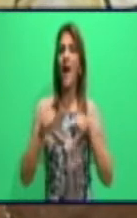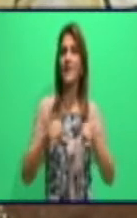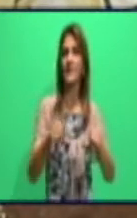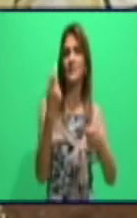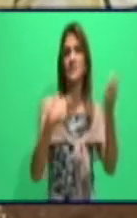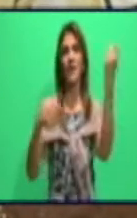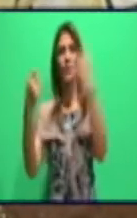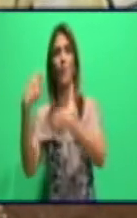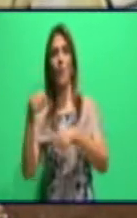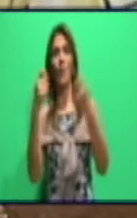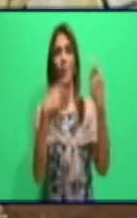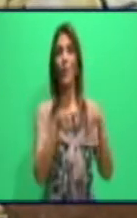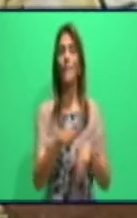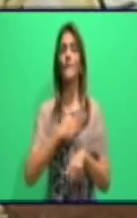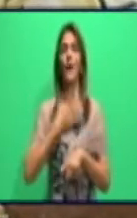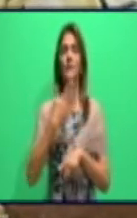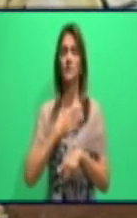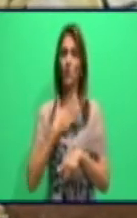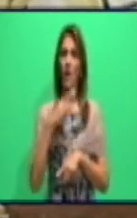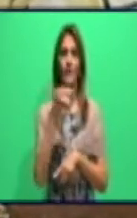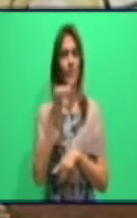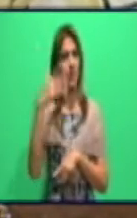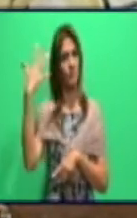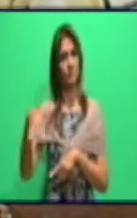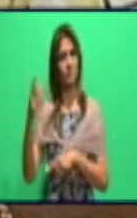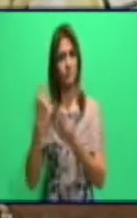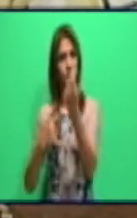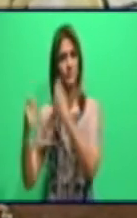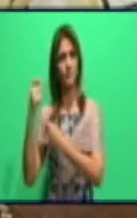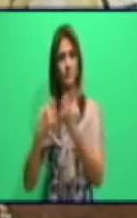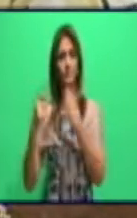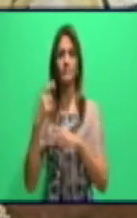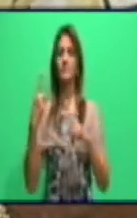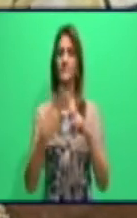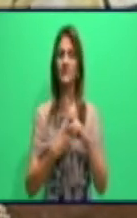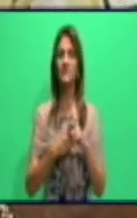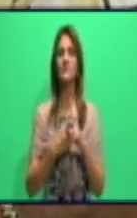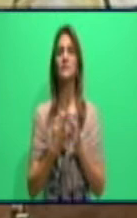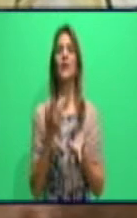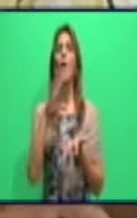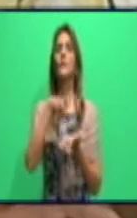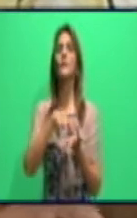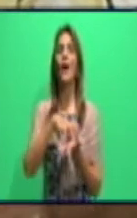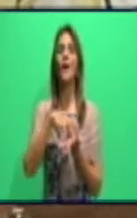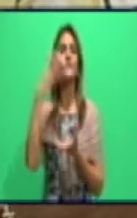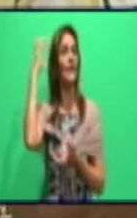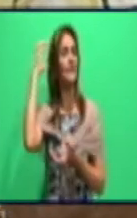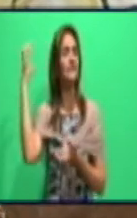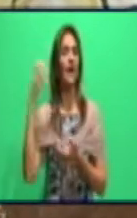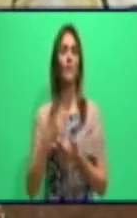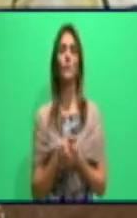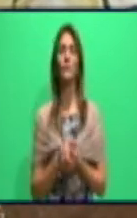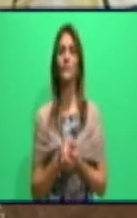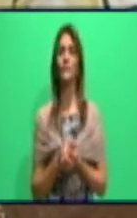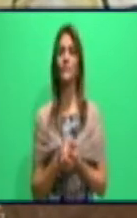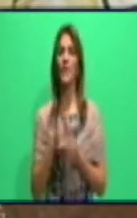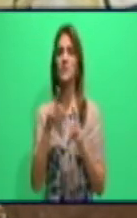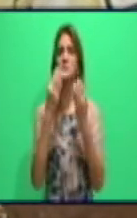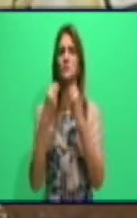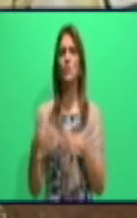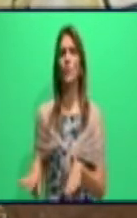informativa y en el sector estatal en manzanillo en la bodega a la cima mariah sobrante de cuatro paquetes de café